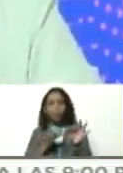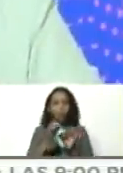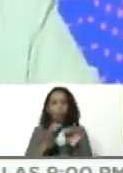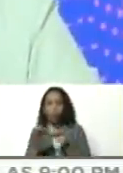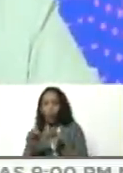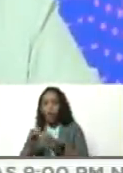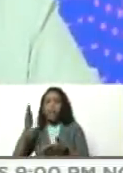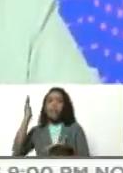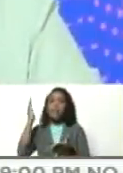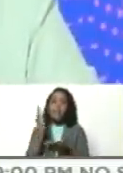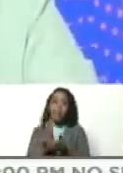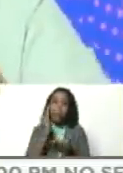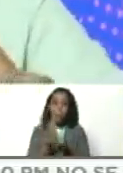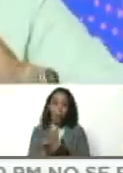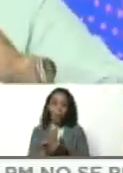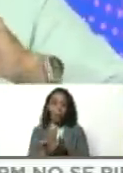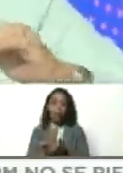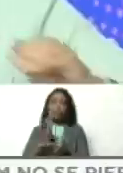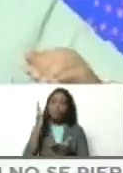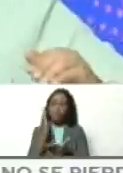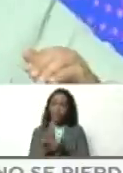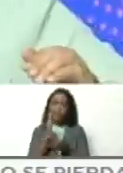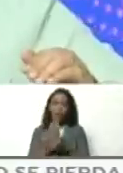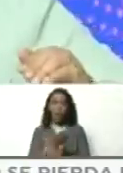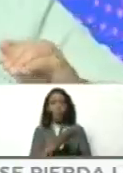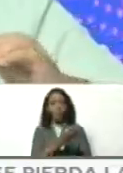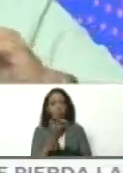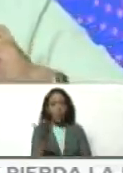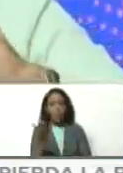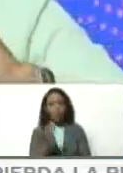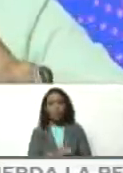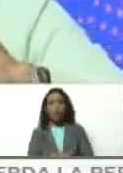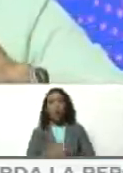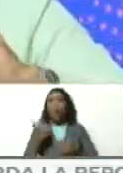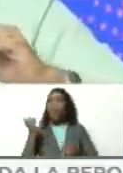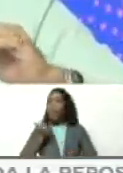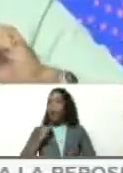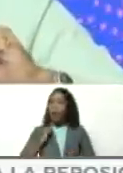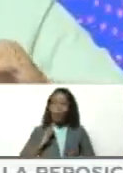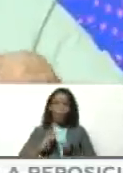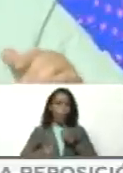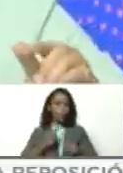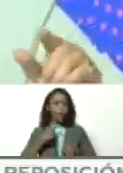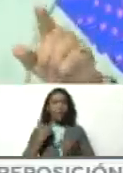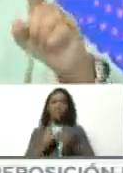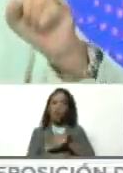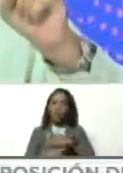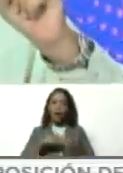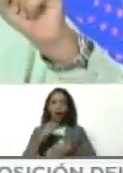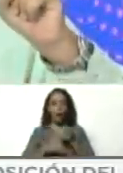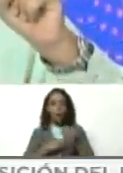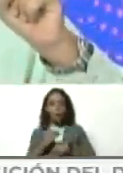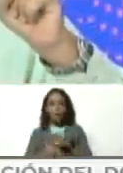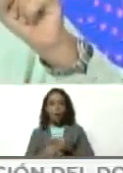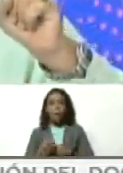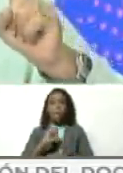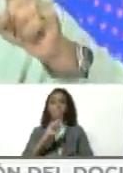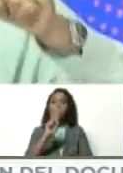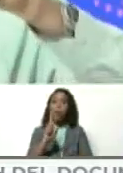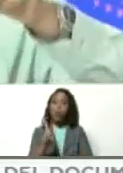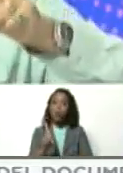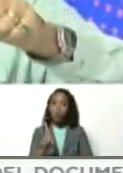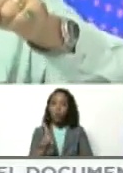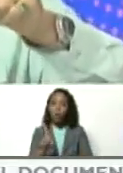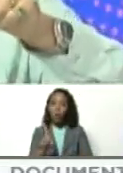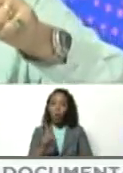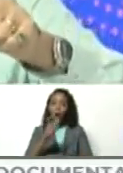Pero siempre, siempre ustedes, cualquier cosa que vayan a hacer, consúltenselo